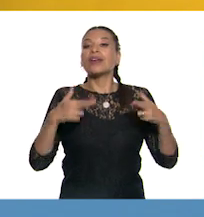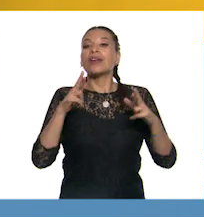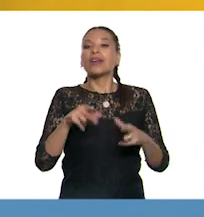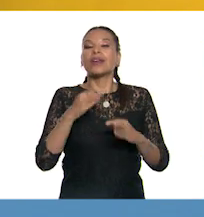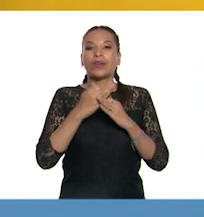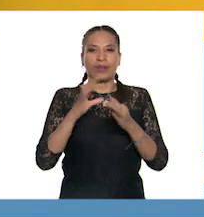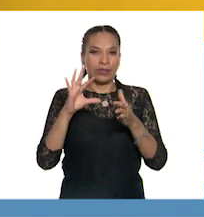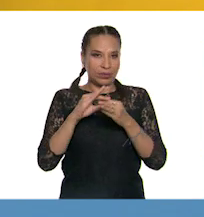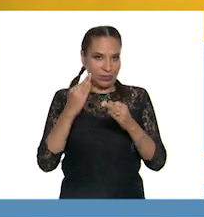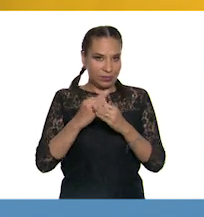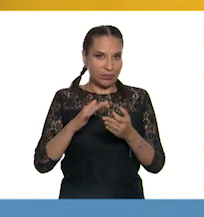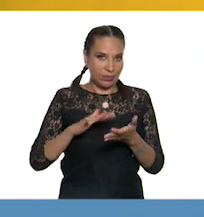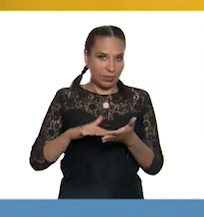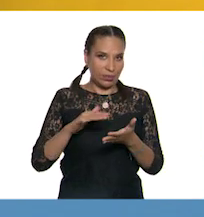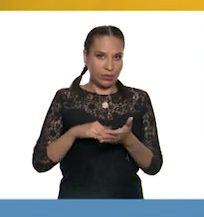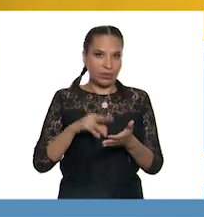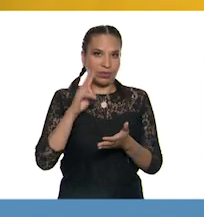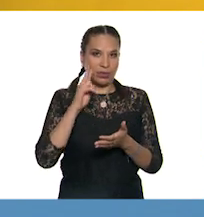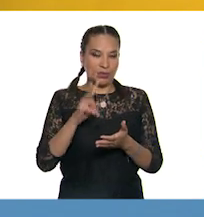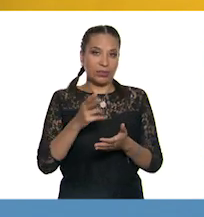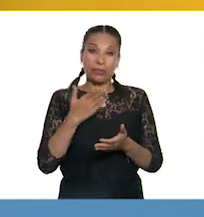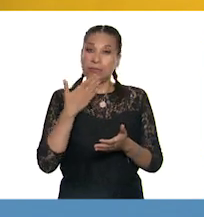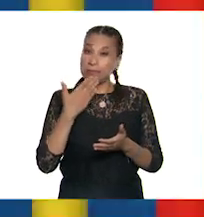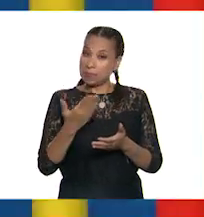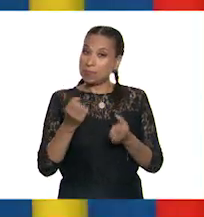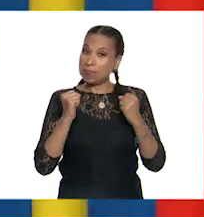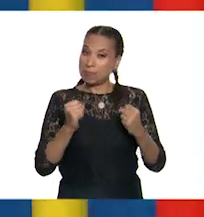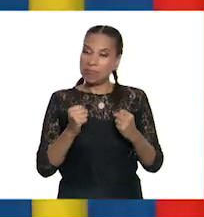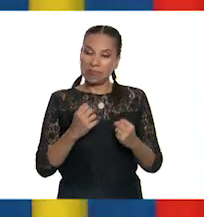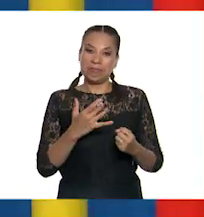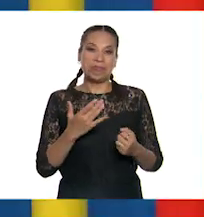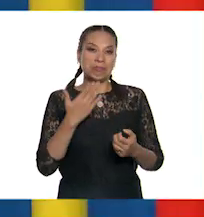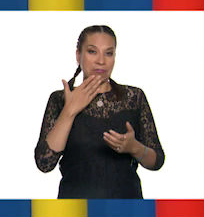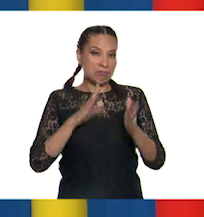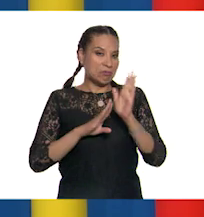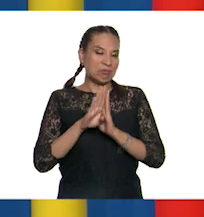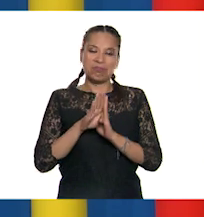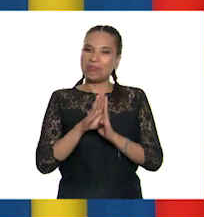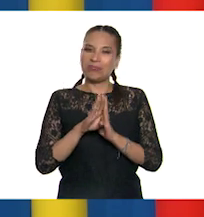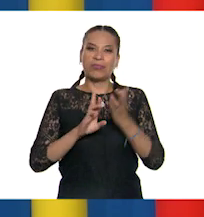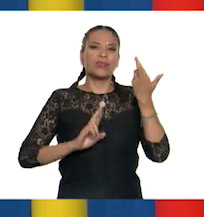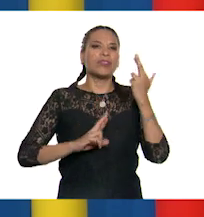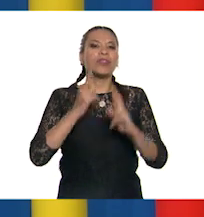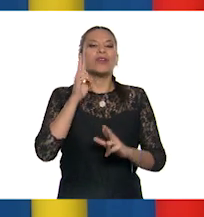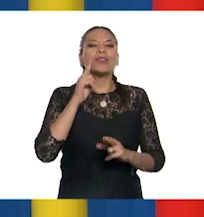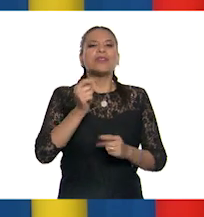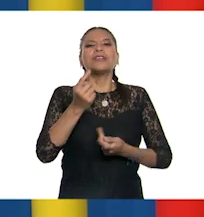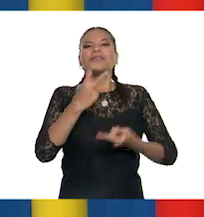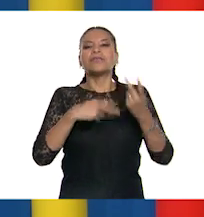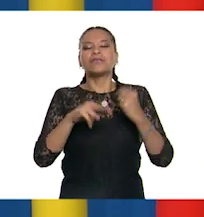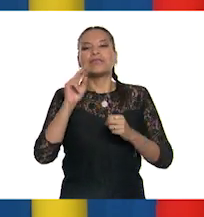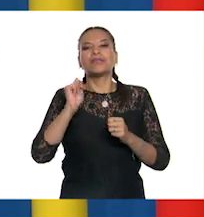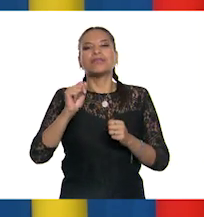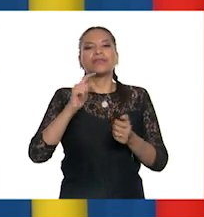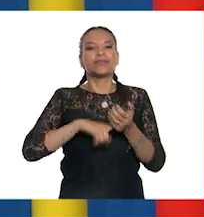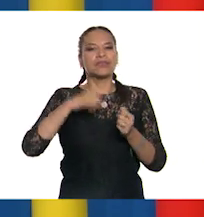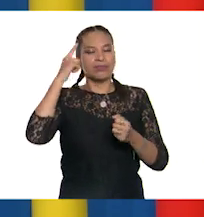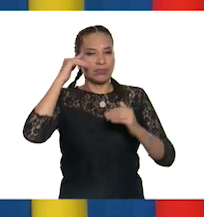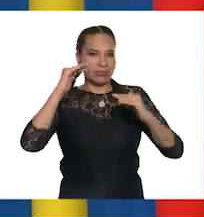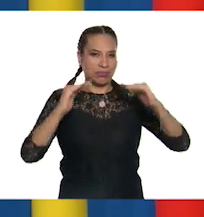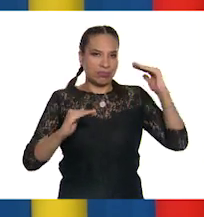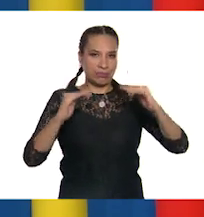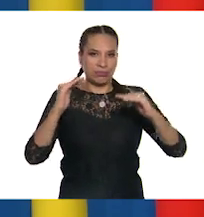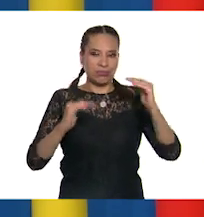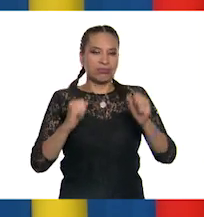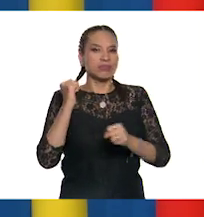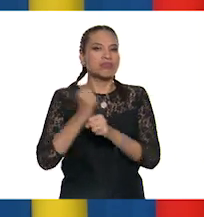los textos que leímos pues era muy alentadora. Sí, y visto así, la revolución parece una consecuencia lógica de la desigualdad y